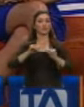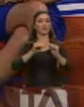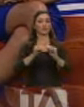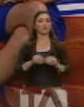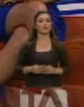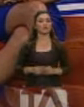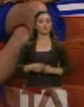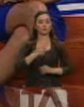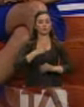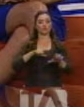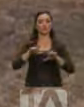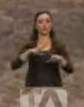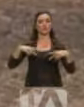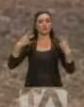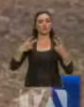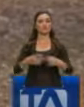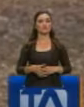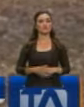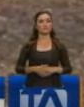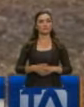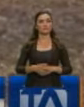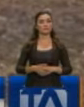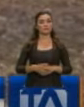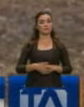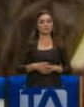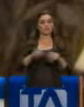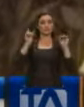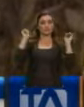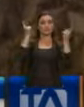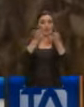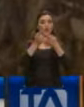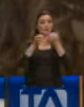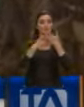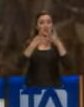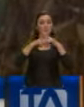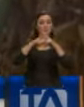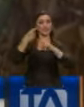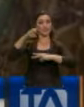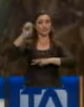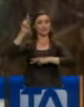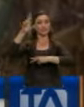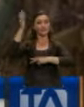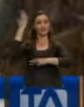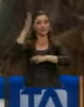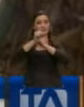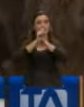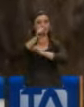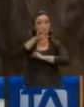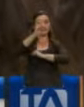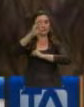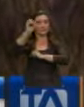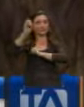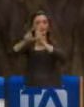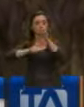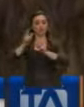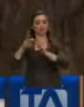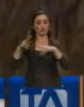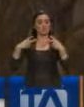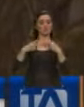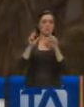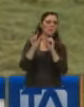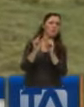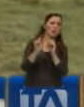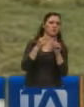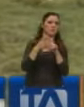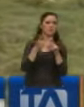natal. La comunidad de Gera en Saraguro, provincia de Loja, inicia en los años de 1600 con unas pocas personas que habitaban en los